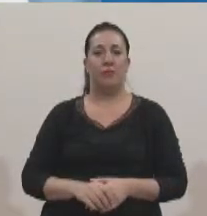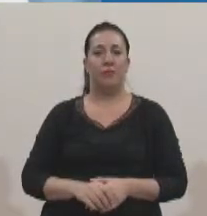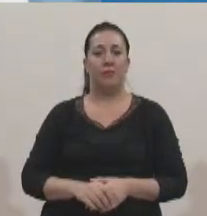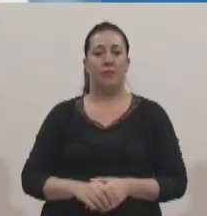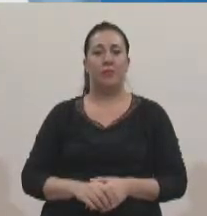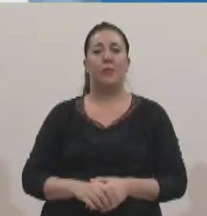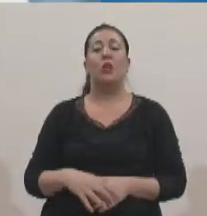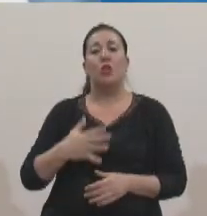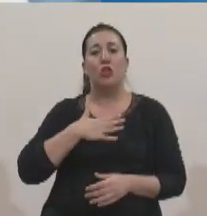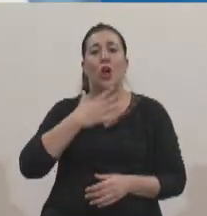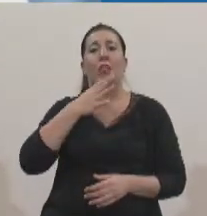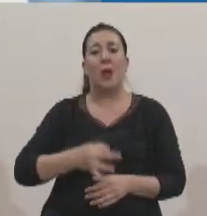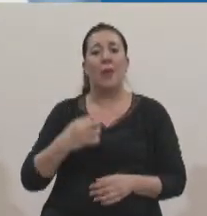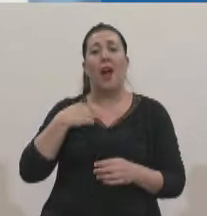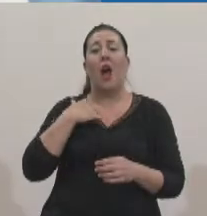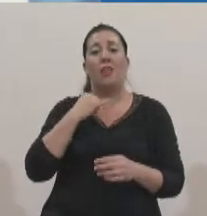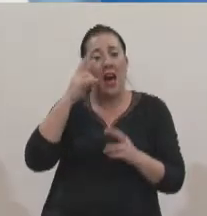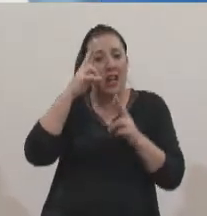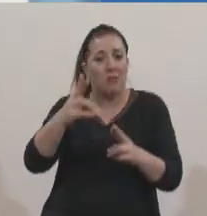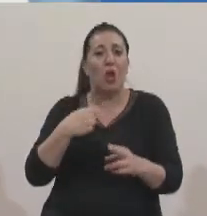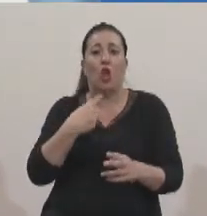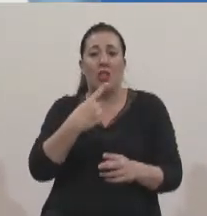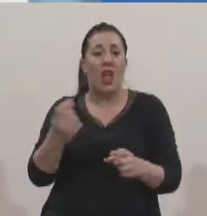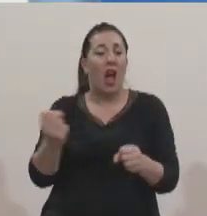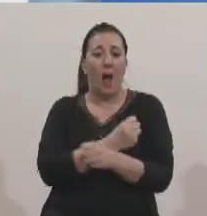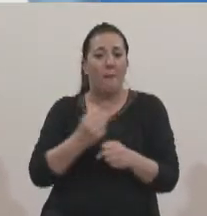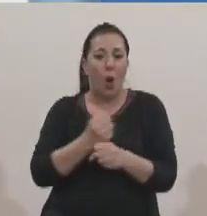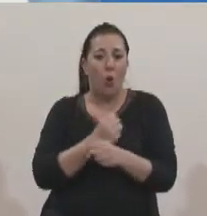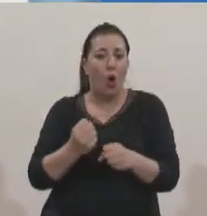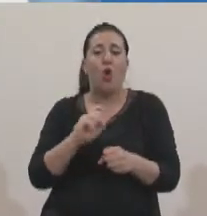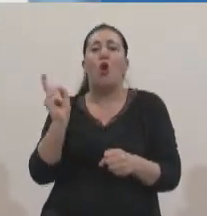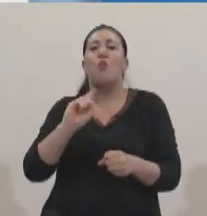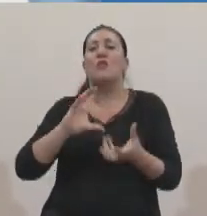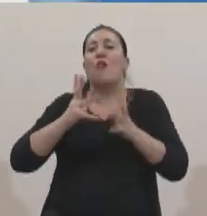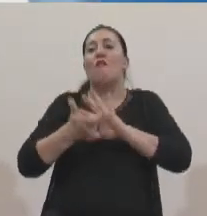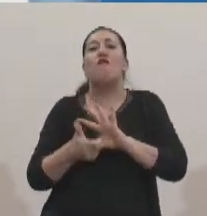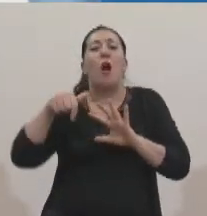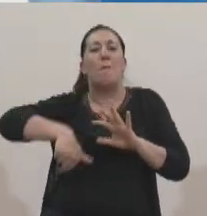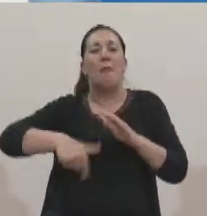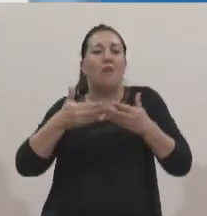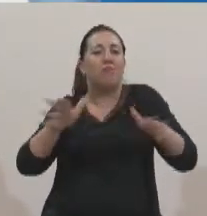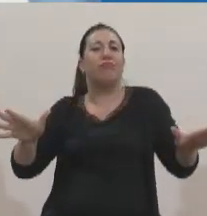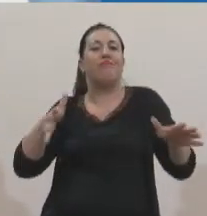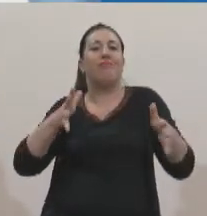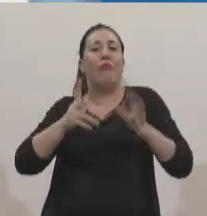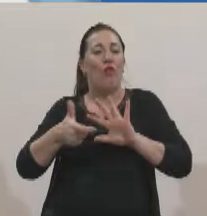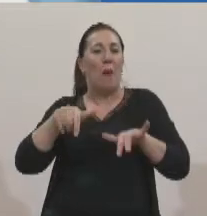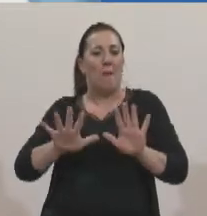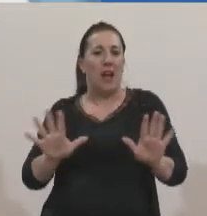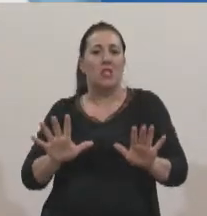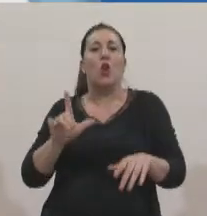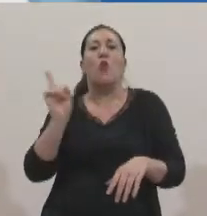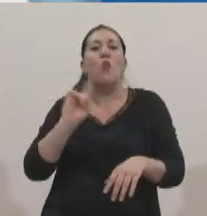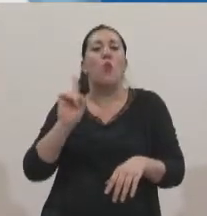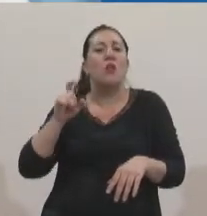todo respeto lo digo, la media sanción no tiene ese dinamismo ni esta apertura. No se